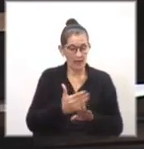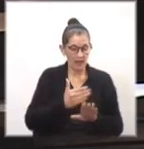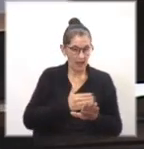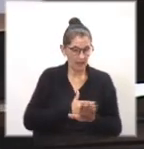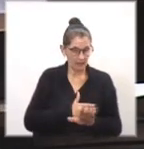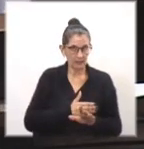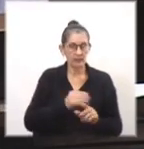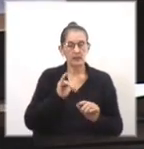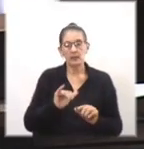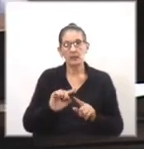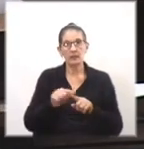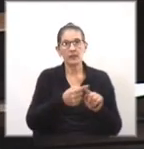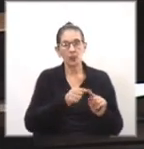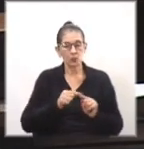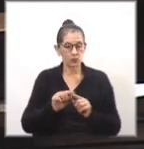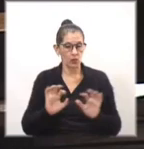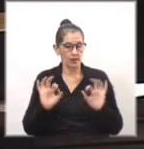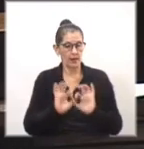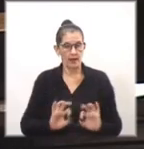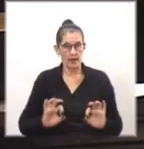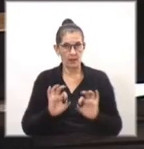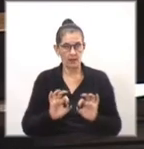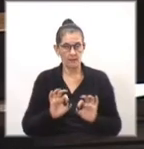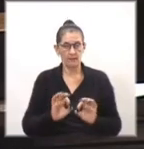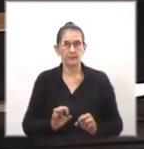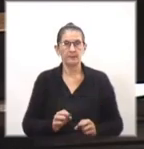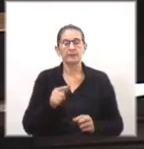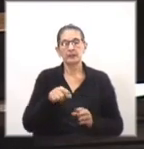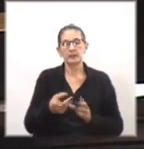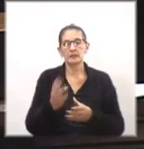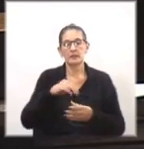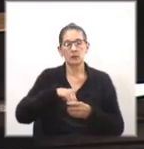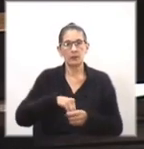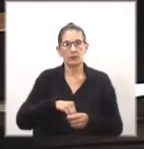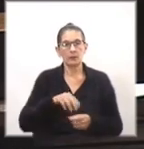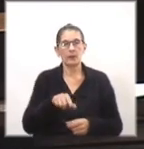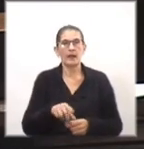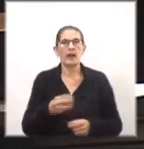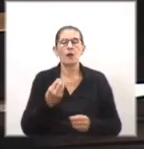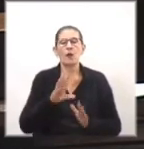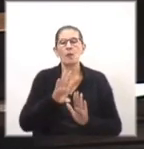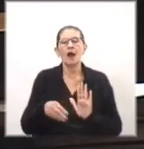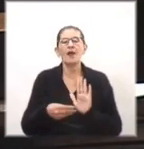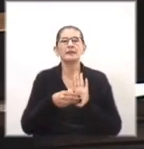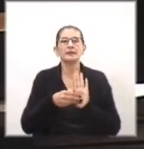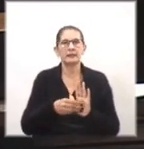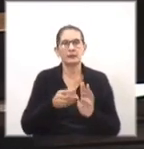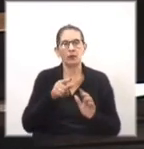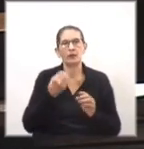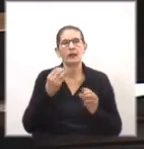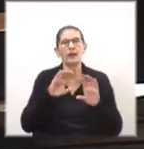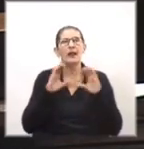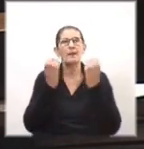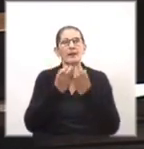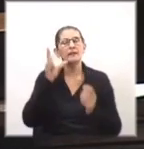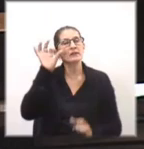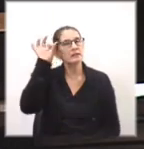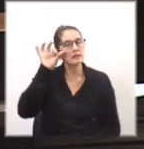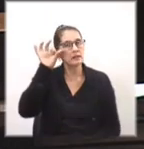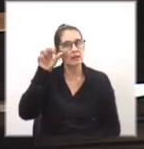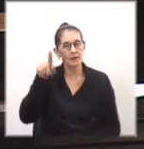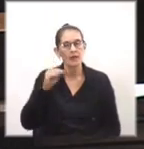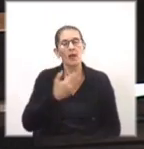sin discusión alguna, ya que fue incorporado como aditivo en el plenario de la Cámara de Senadores,